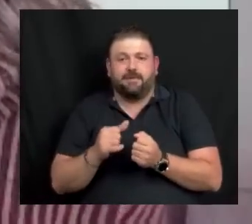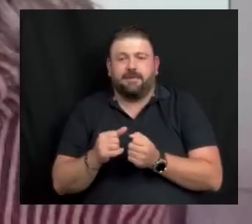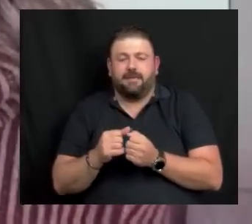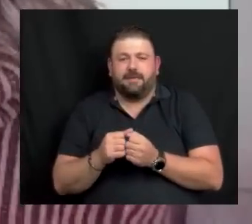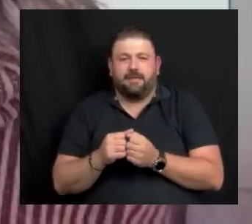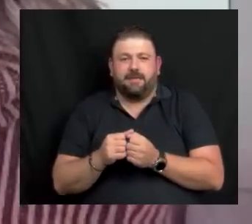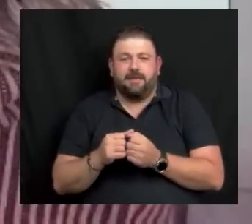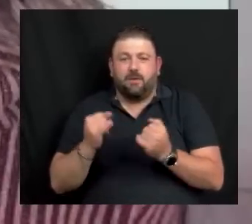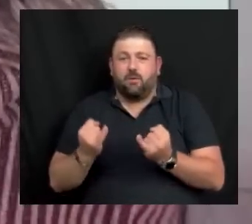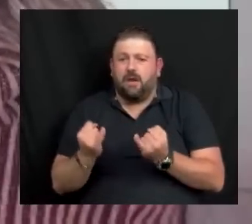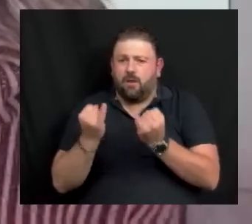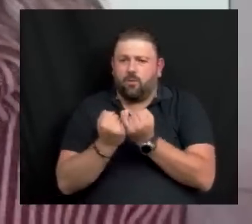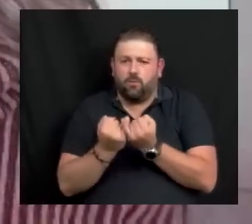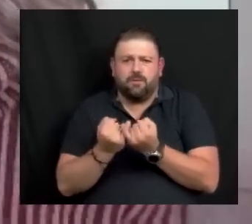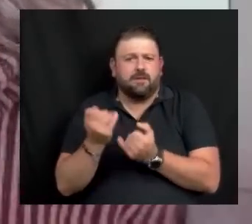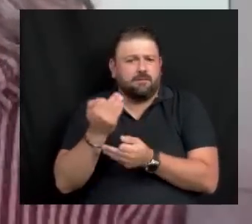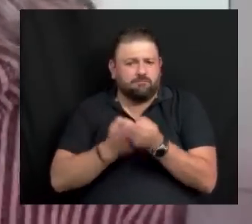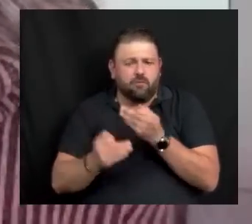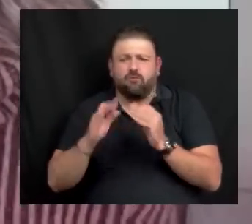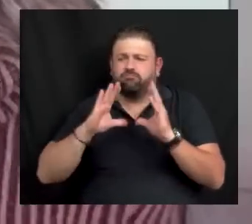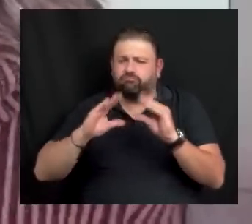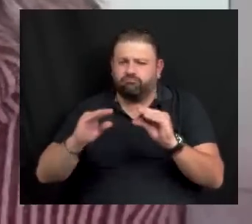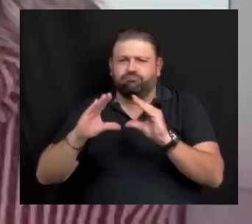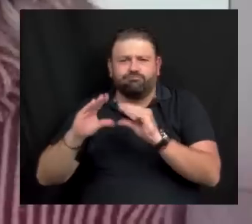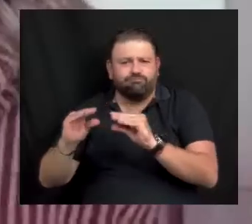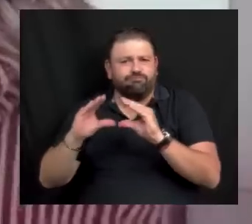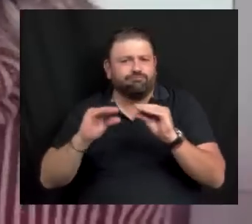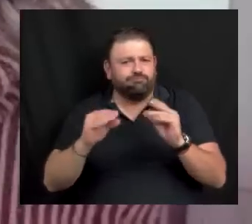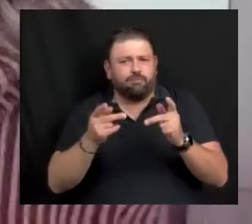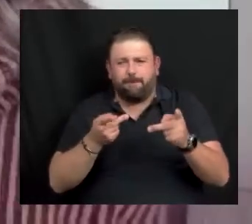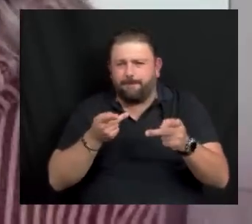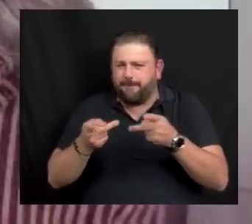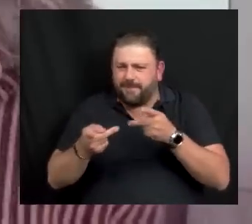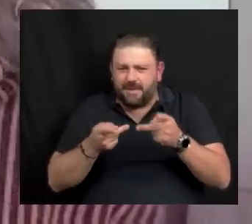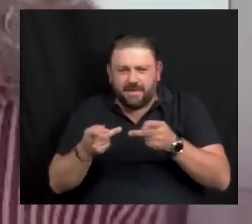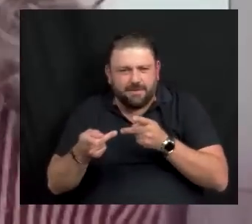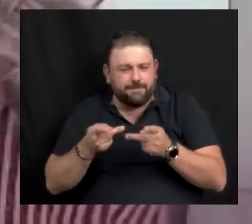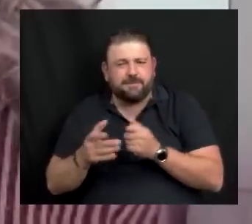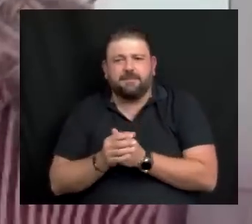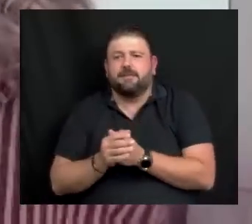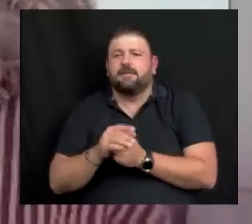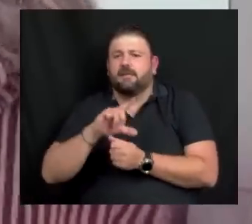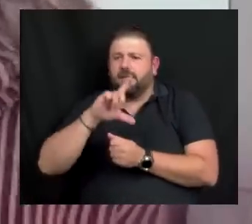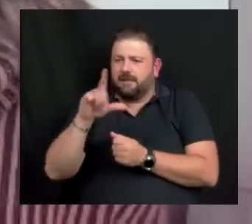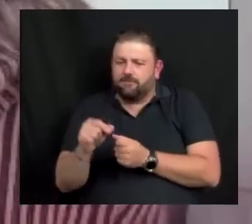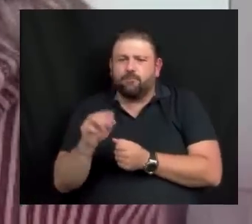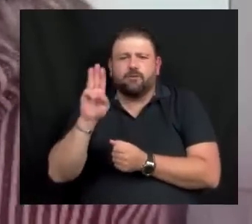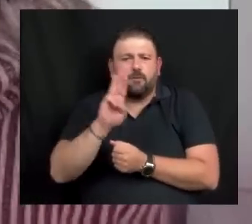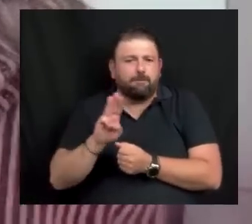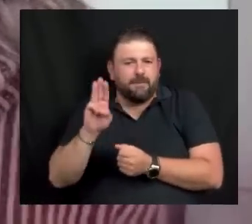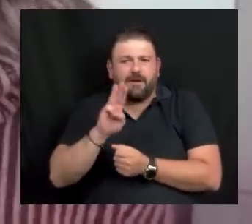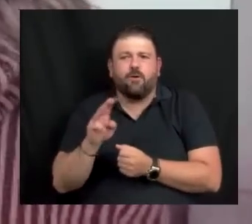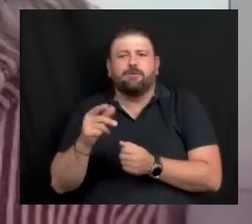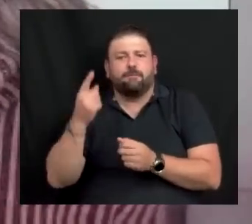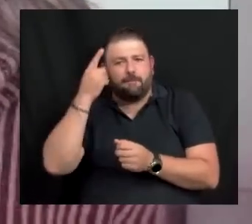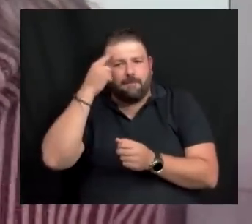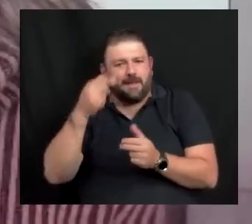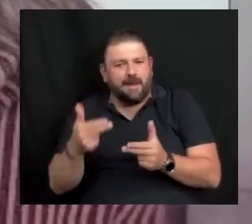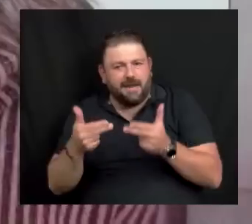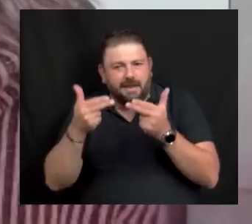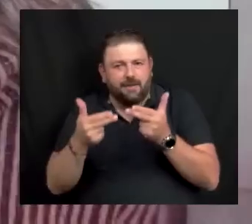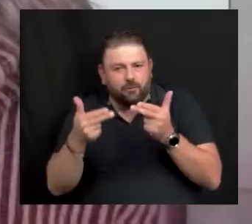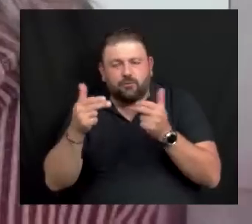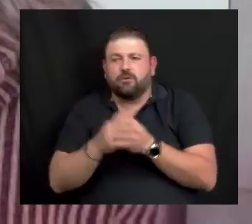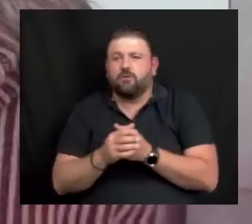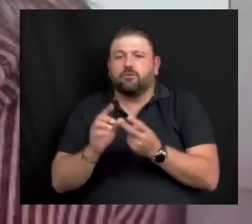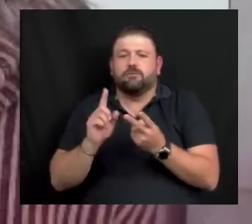padre. Y luego los vamos entrenando en un entrenamiento de negocio un miércoles y luego el sábado estamos trabajando con ellos